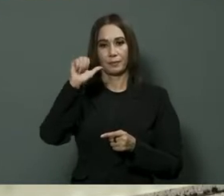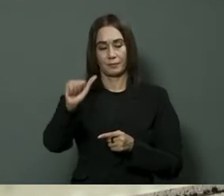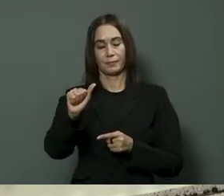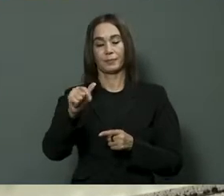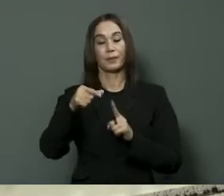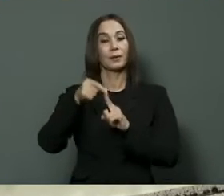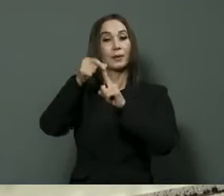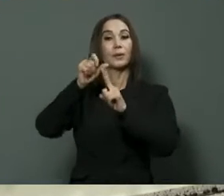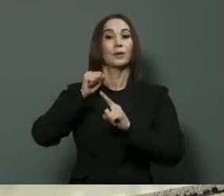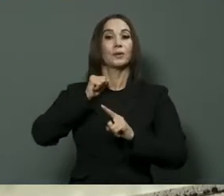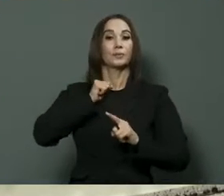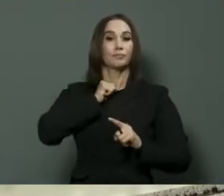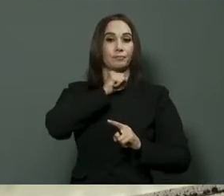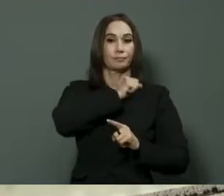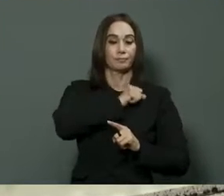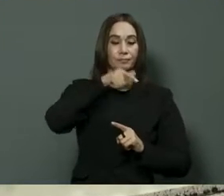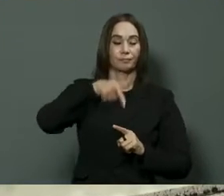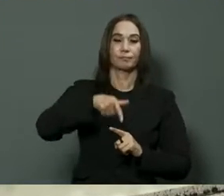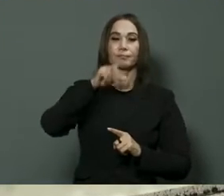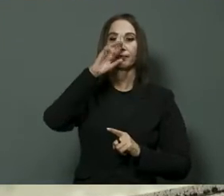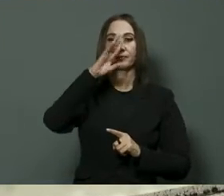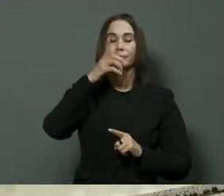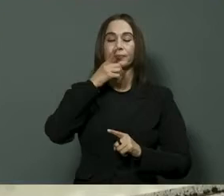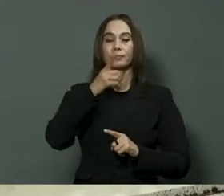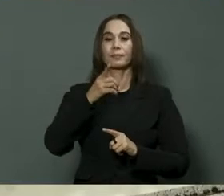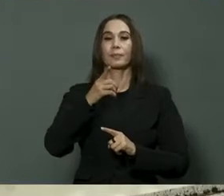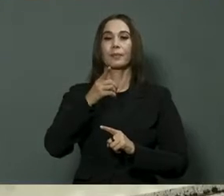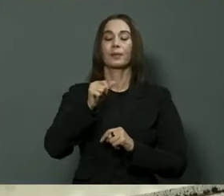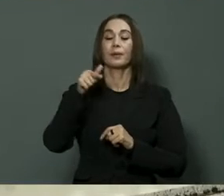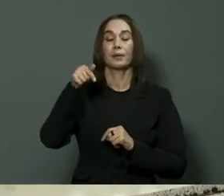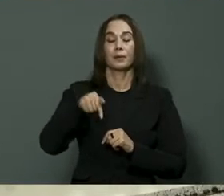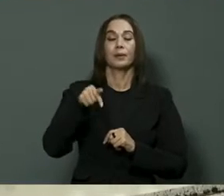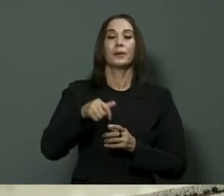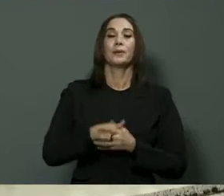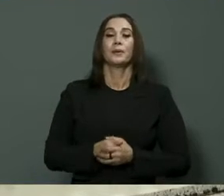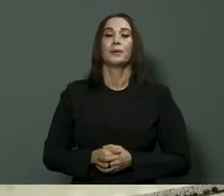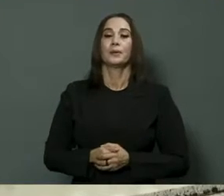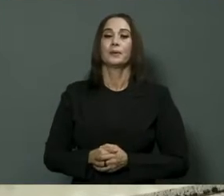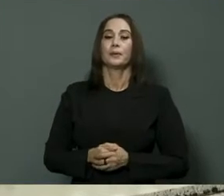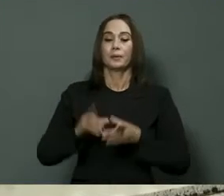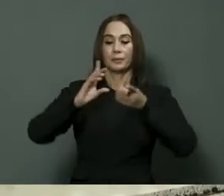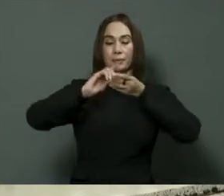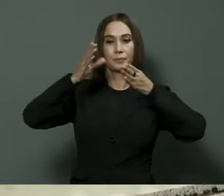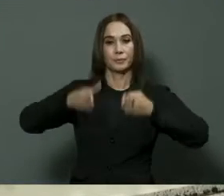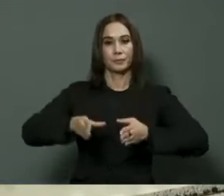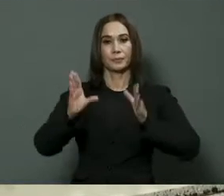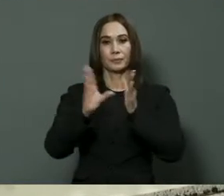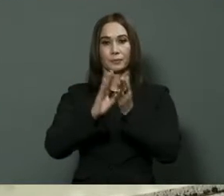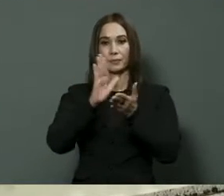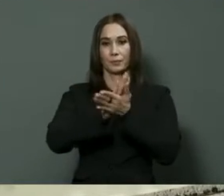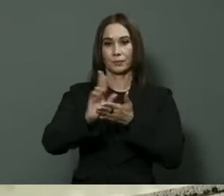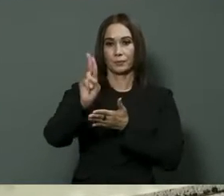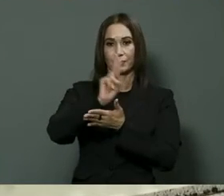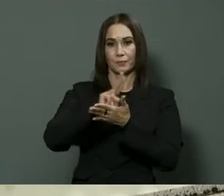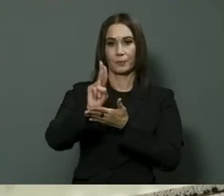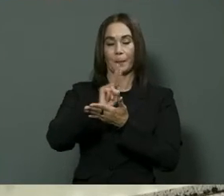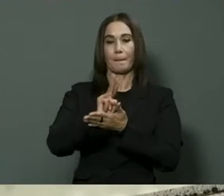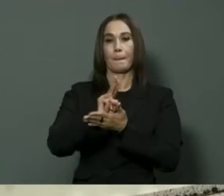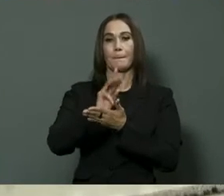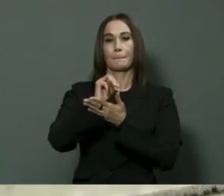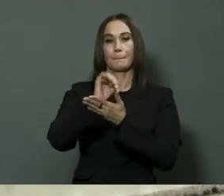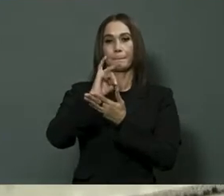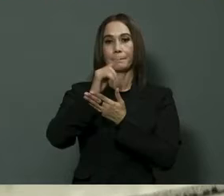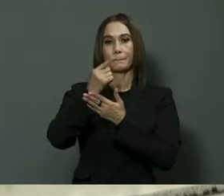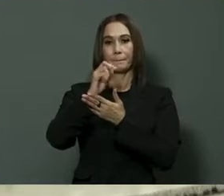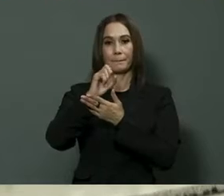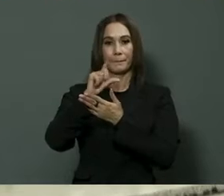senador de la República, Franklin Romero, al director del Centro Universitario, Miguel